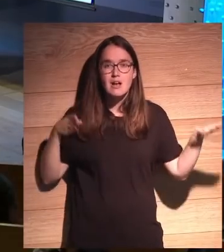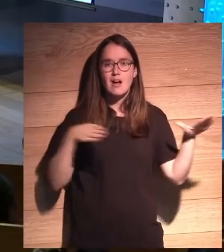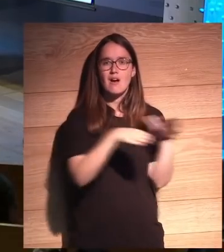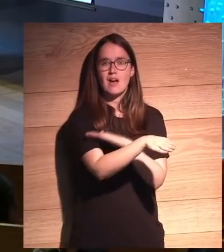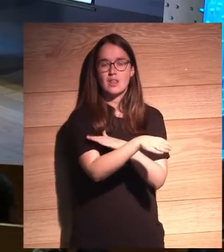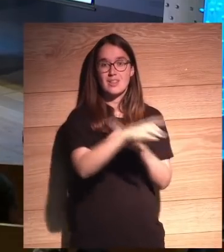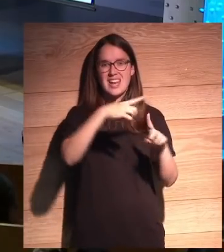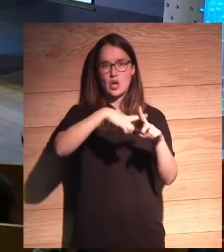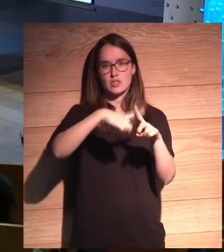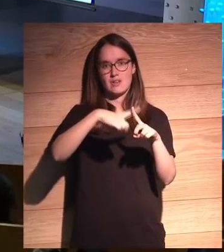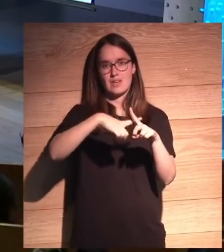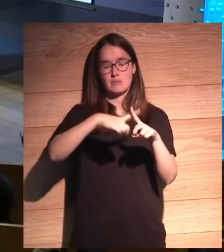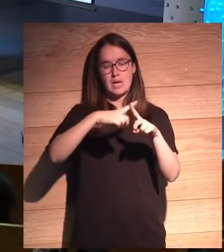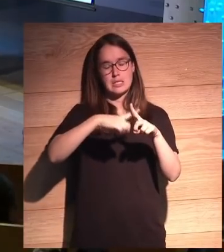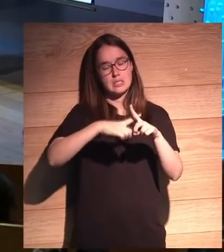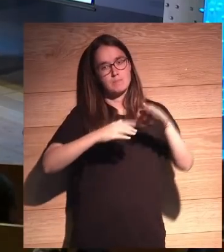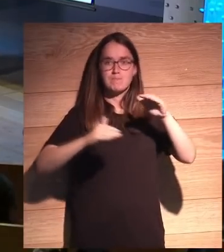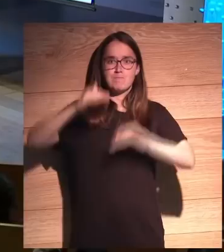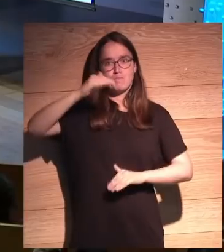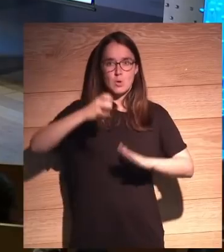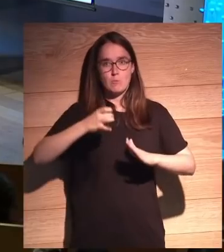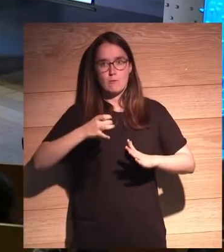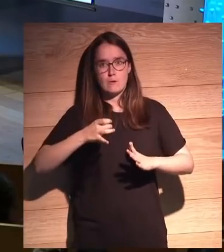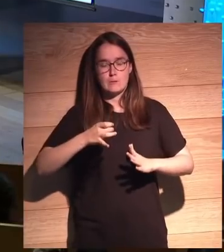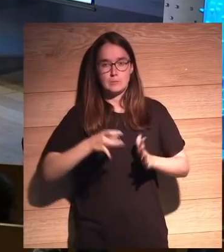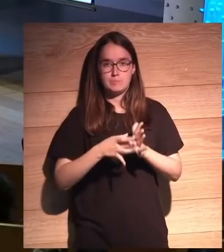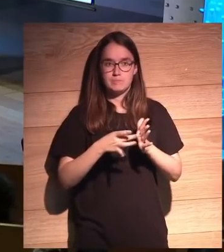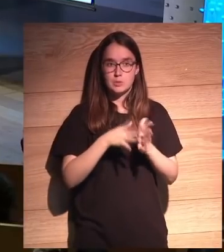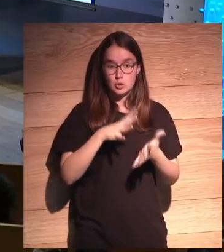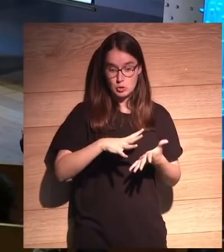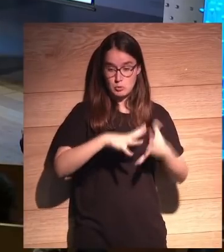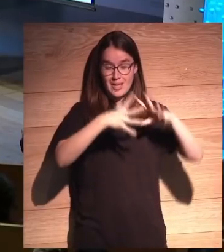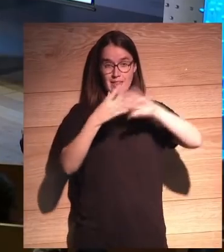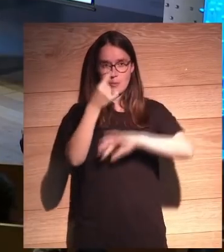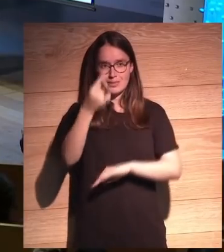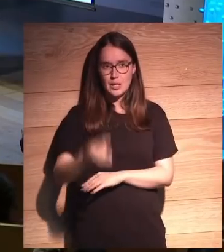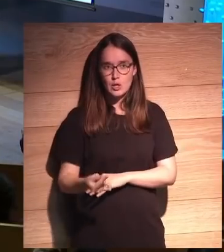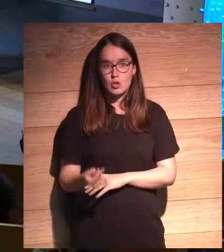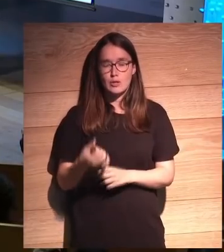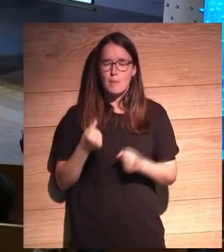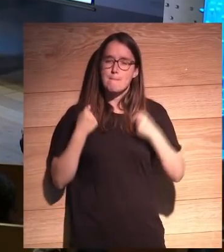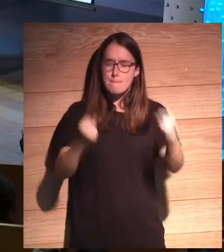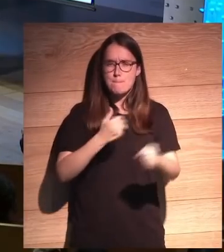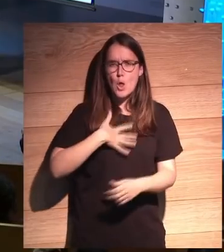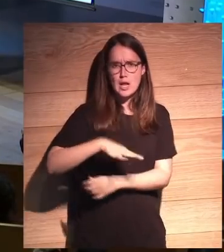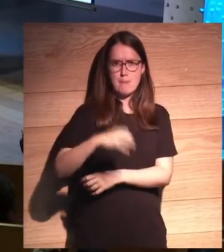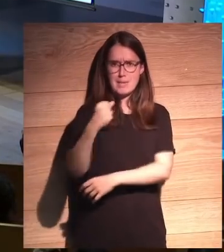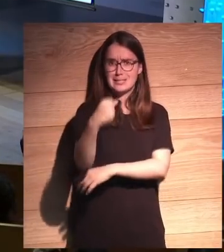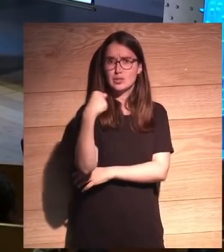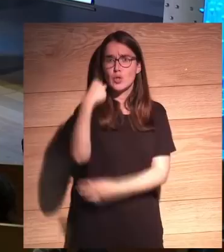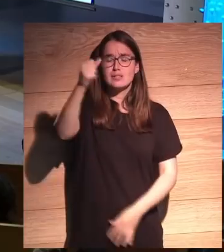los niveles más elevados, ¿no? Entonces, bueno, hemos dado esta interpretación de empoderamiento de